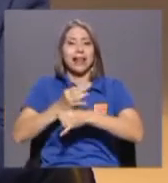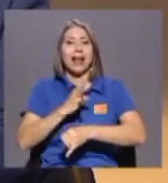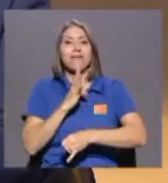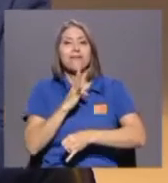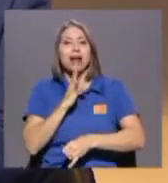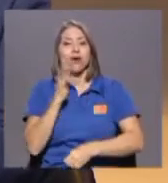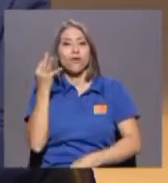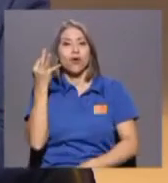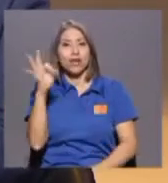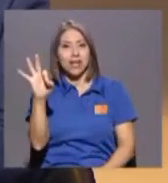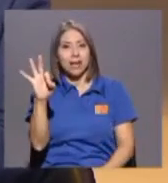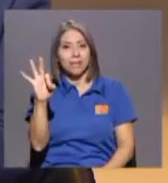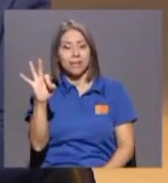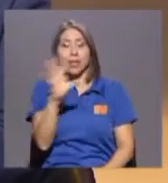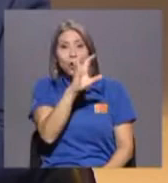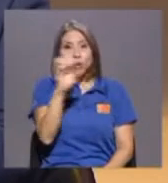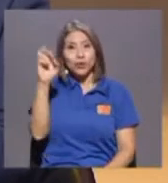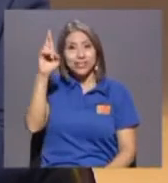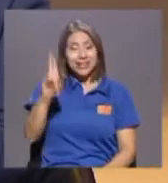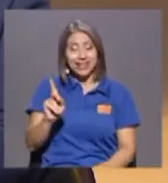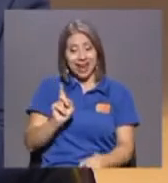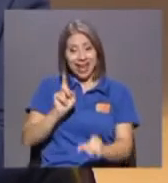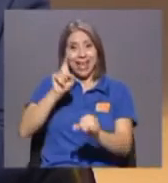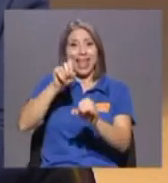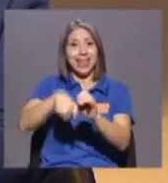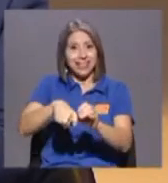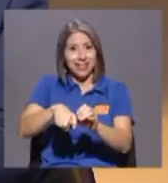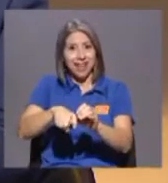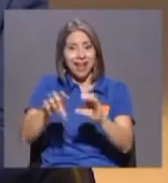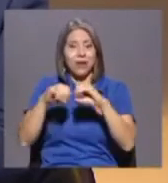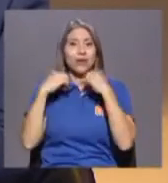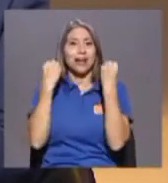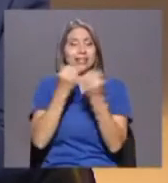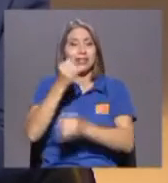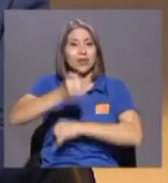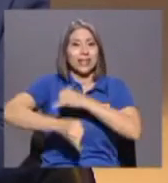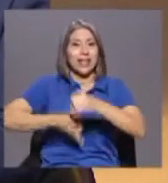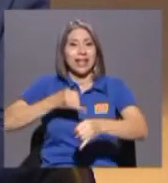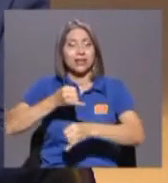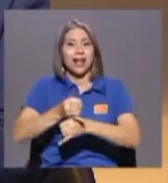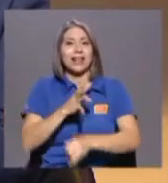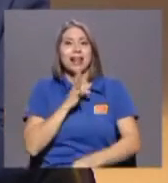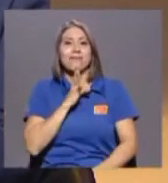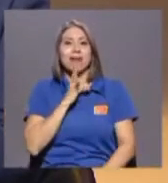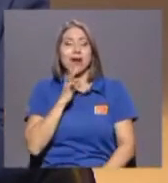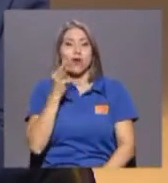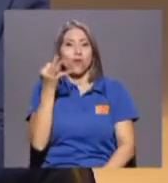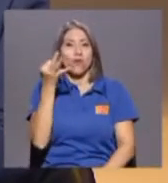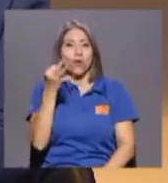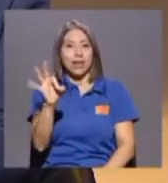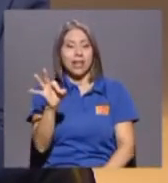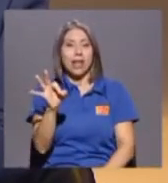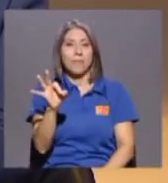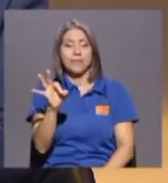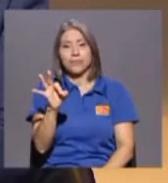bien. Costa Rica entra a la Organización Internacional de la Francofonía como país